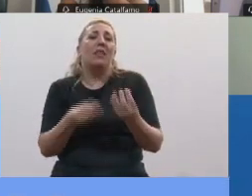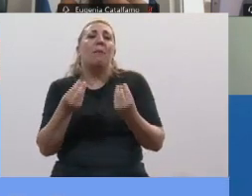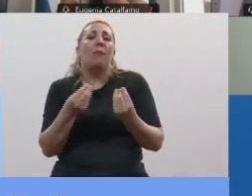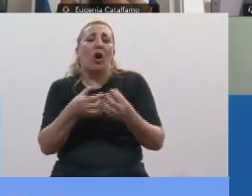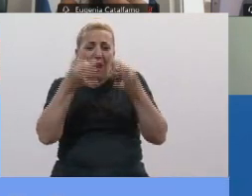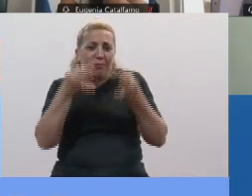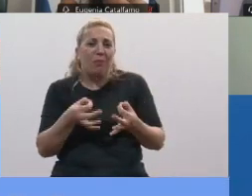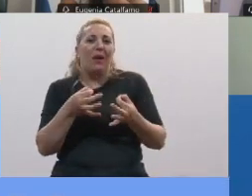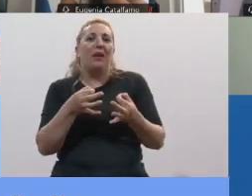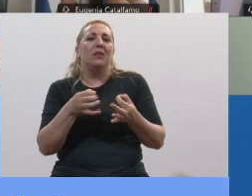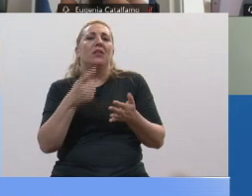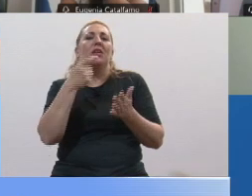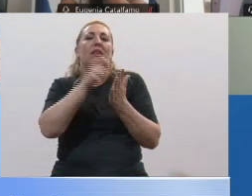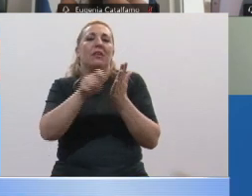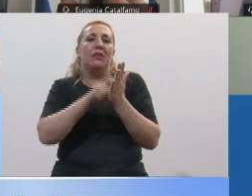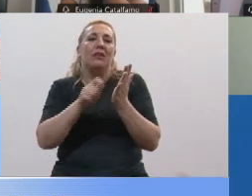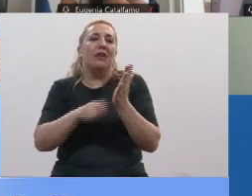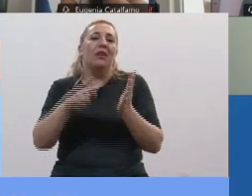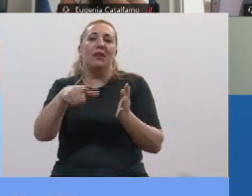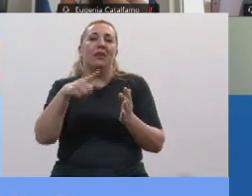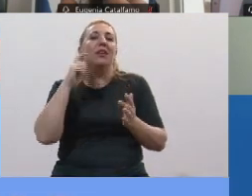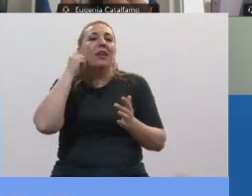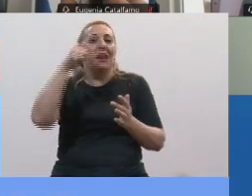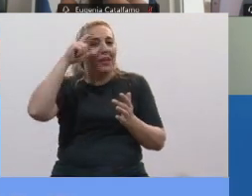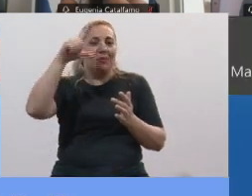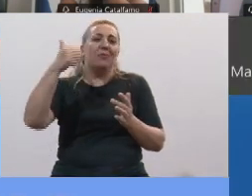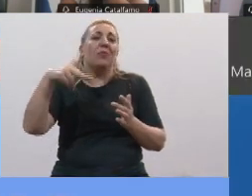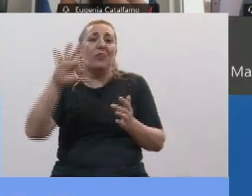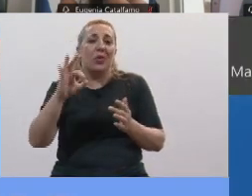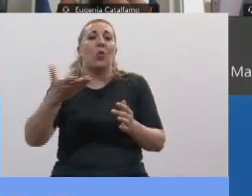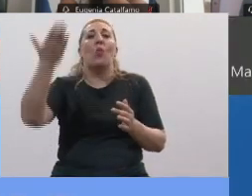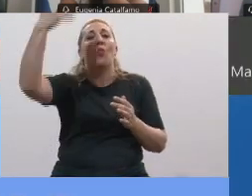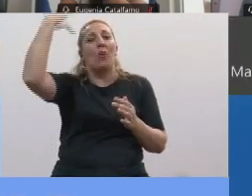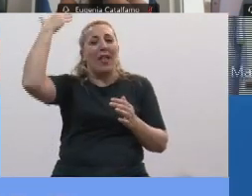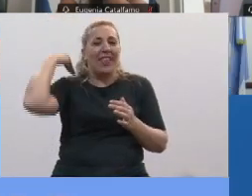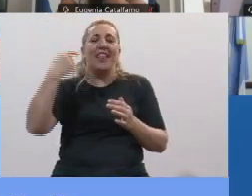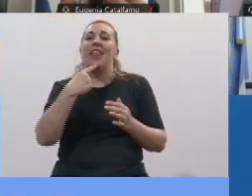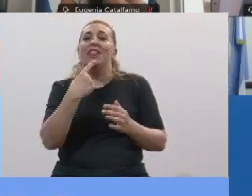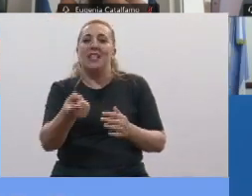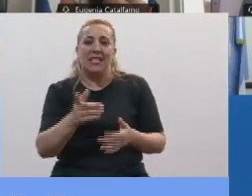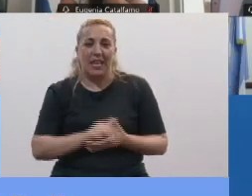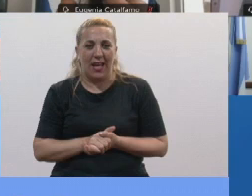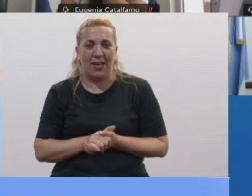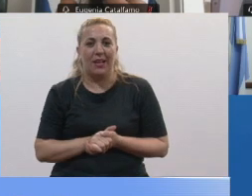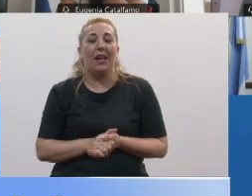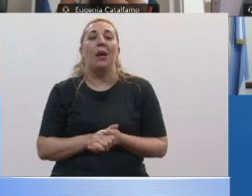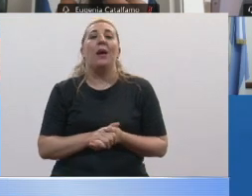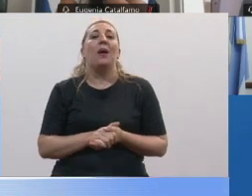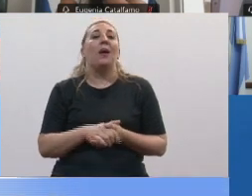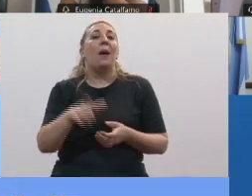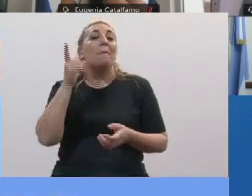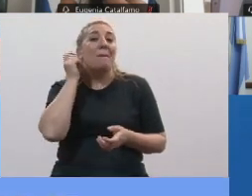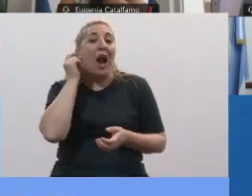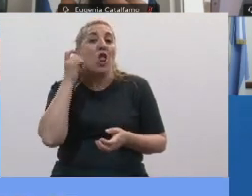palabras exactas del poeta Eduardo Galeano, cuando hace años atrás decía, Maradona tiene